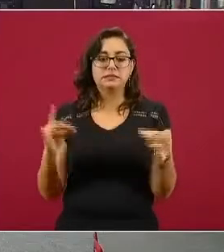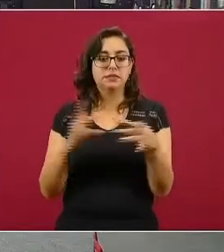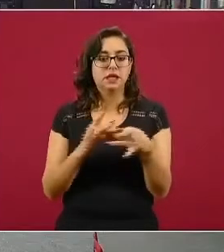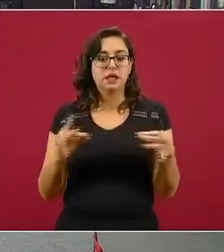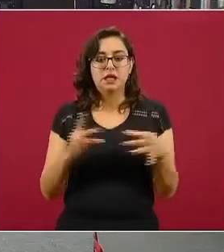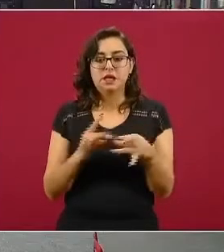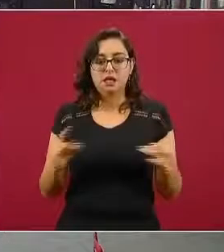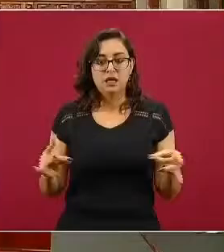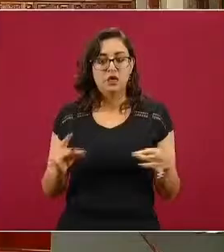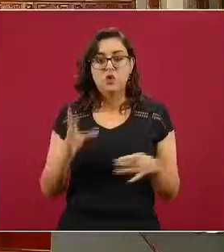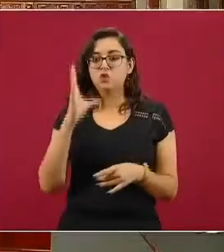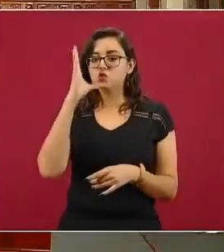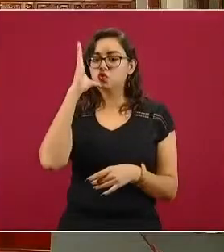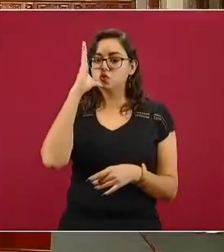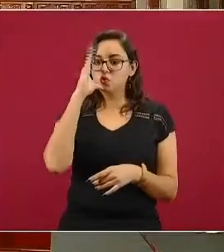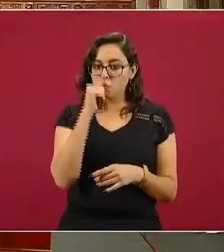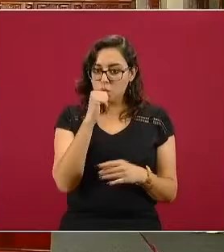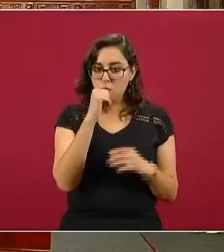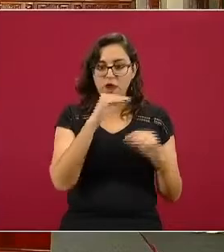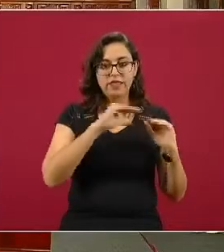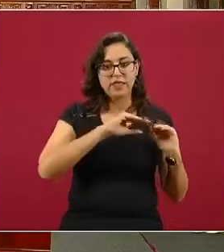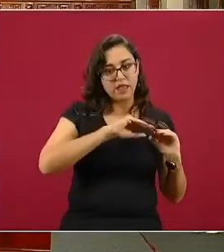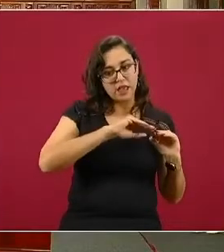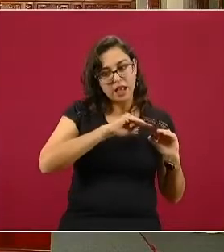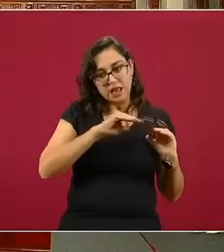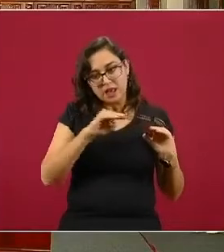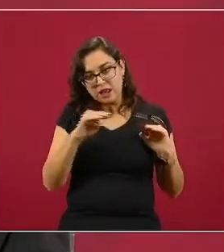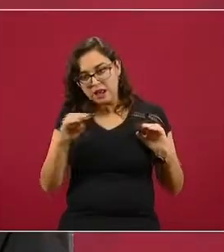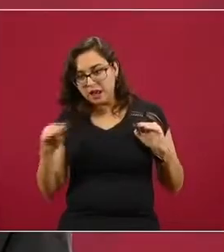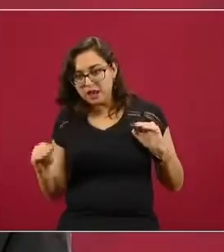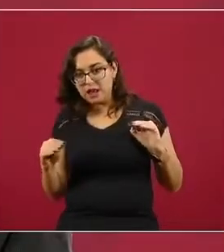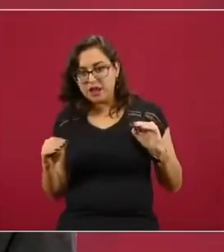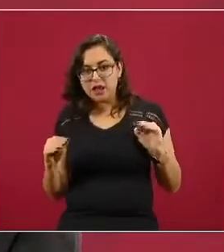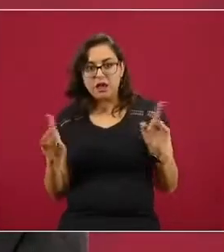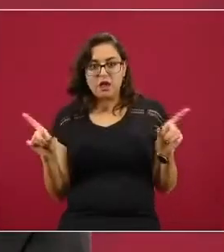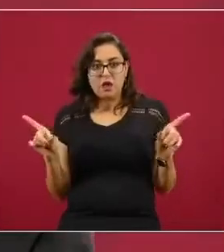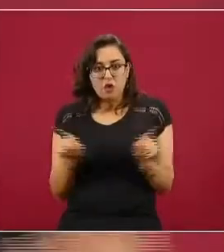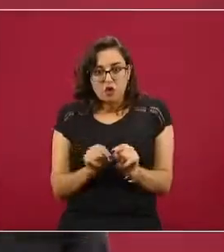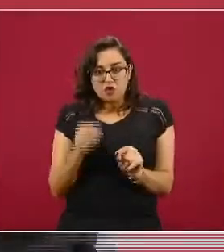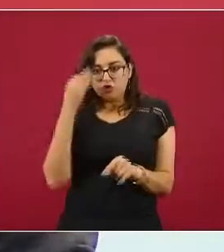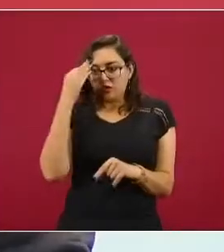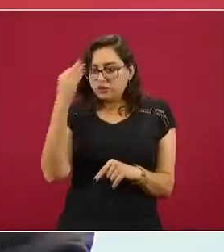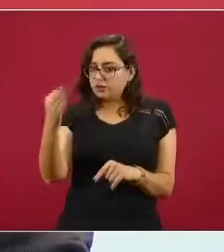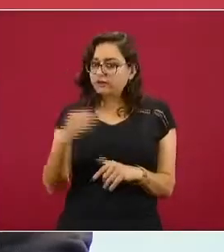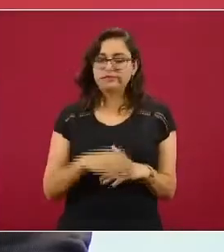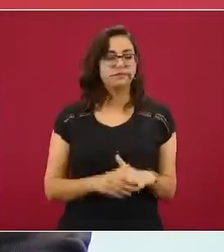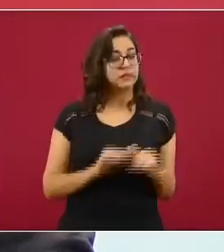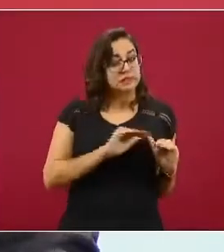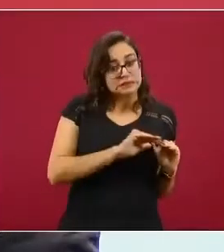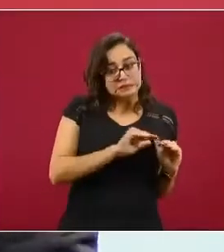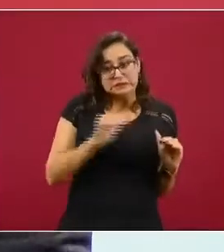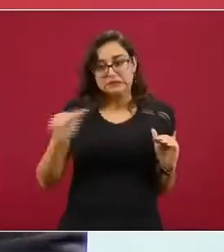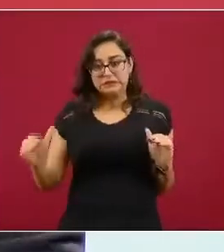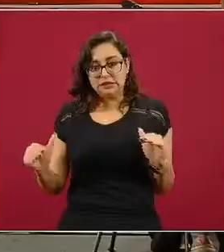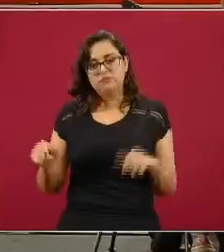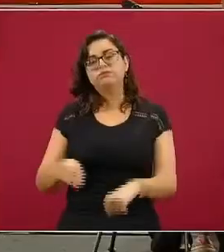tener una curva plana y que al mismo tiempo sea corta. Necesariamente una curva plana se convierte en una curva larga.